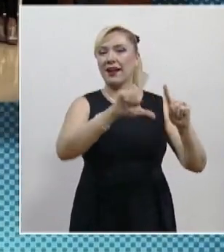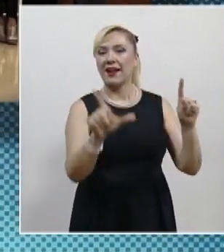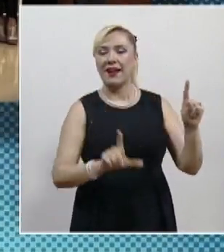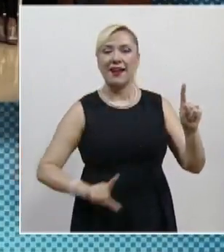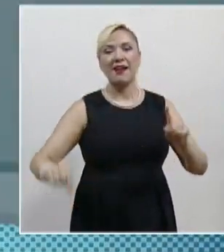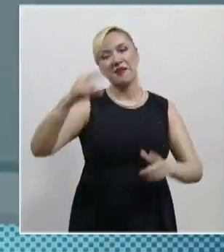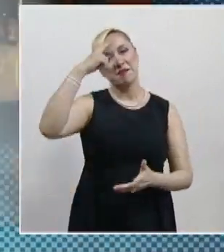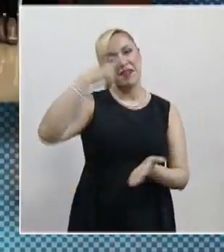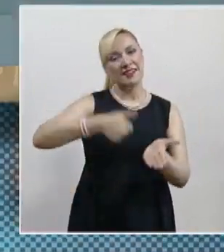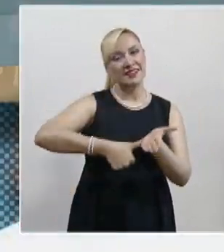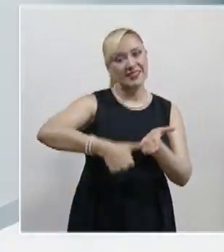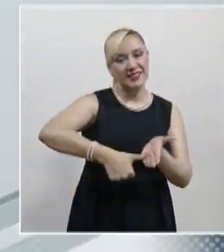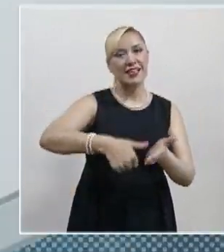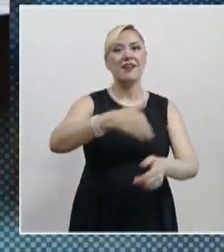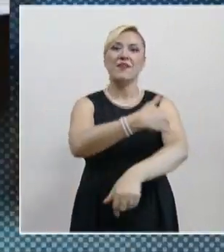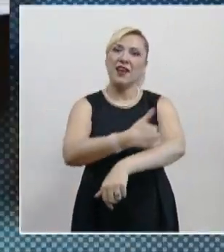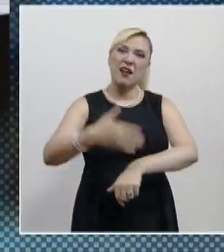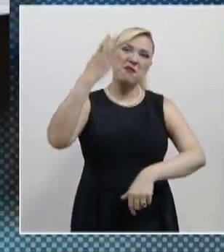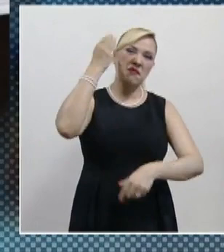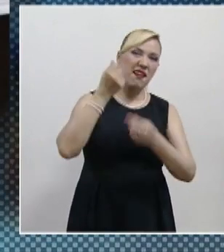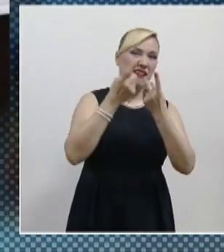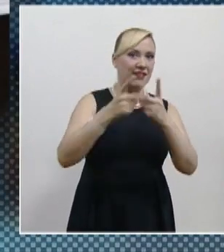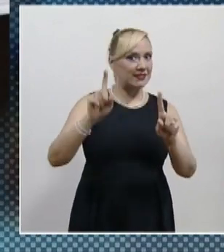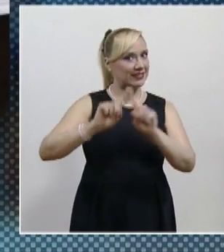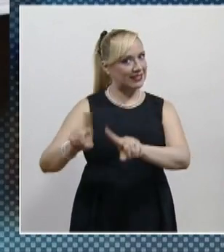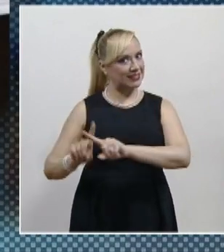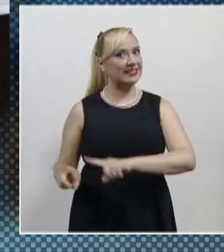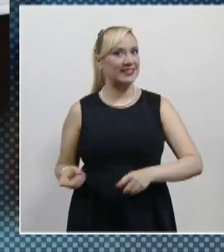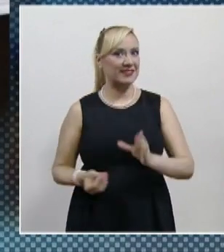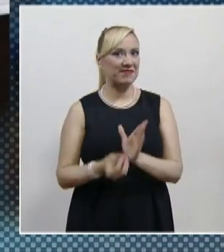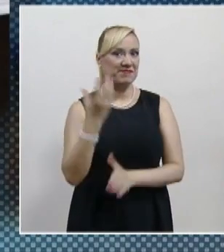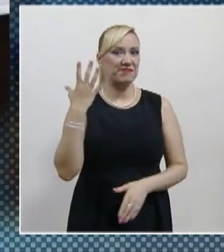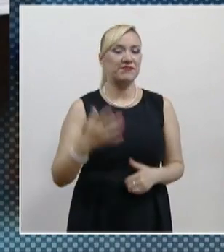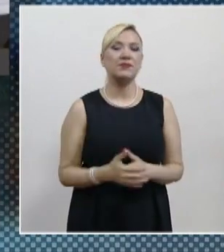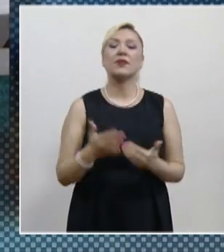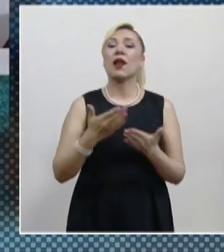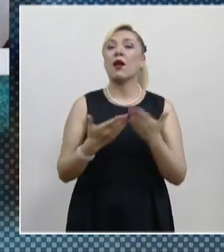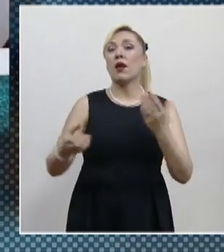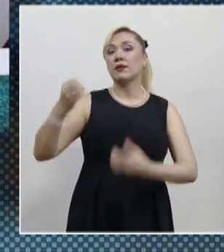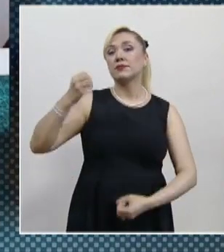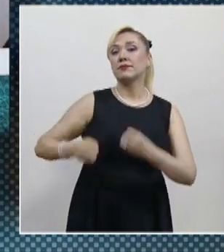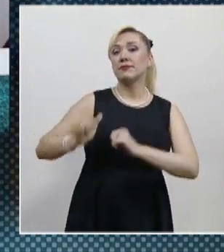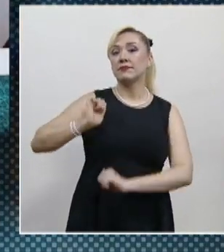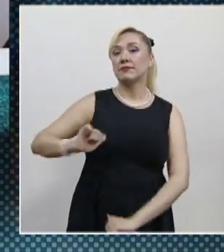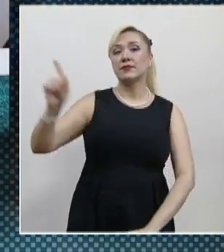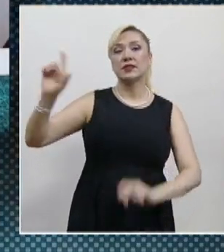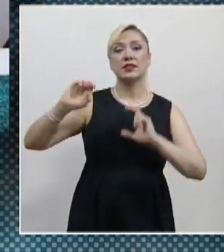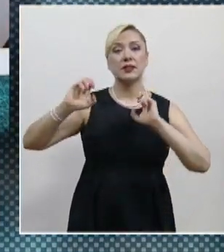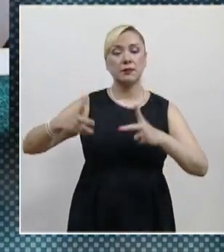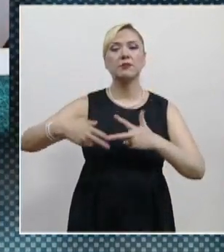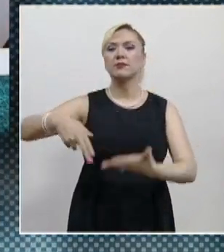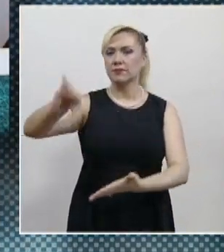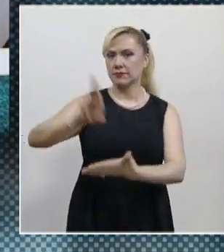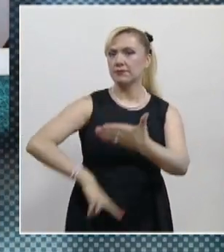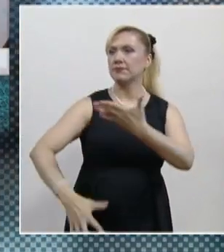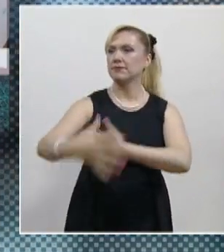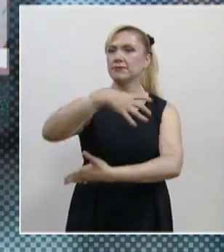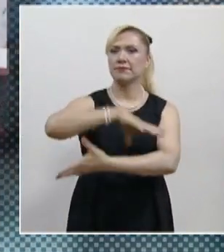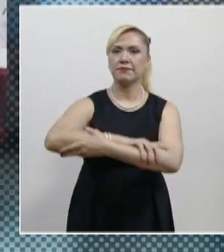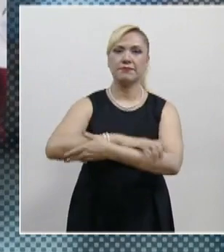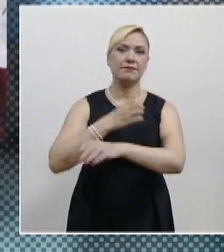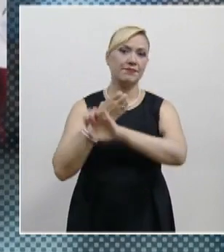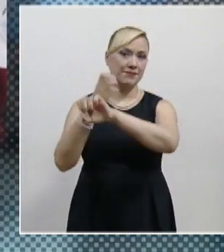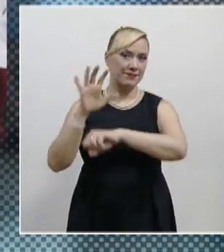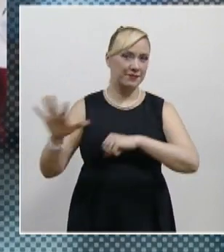y Familiares. El Poder Judicial de Chiapas firmó un convenio de colaboración con autoridades estatales